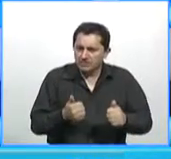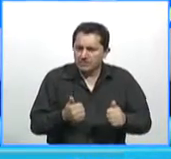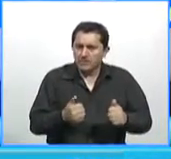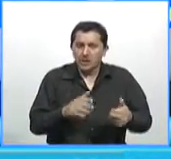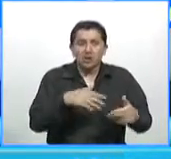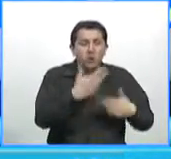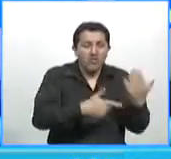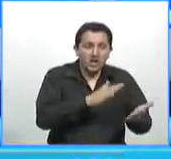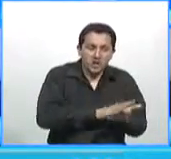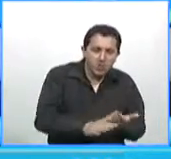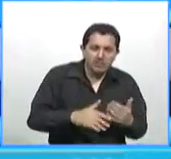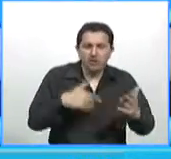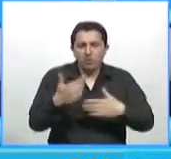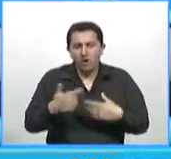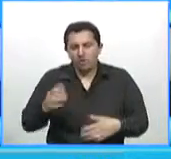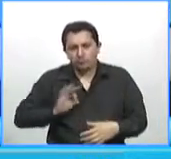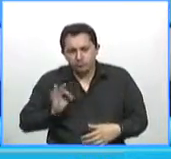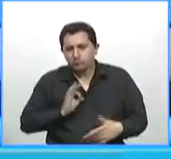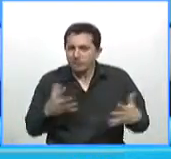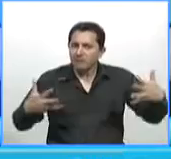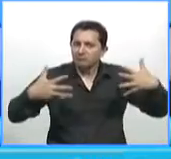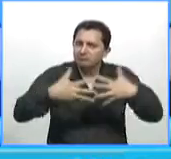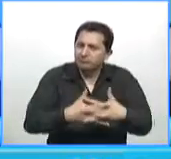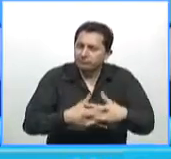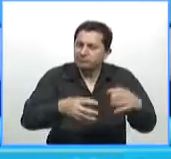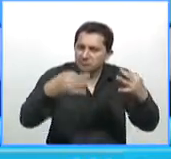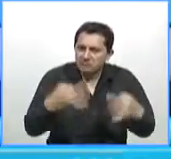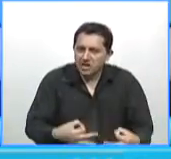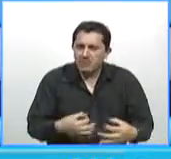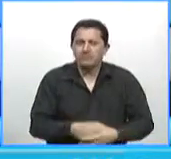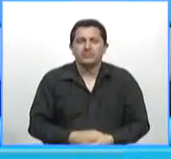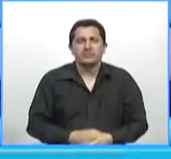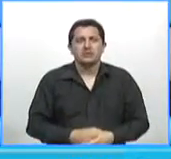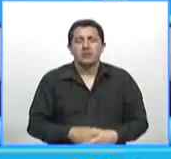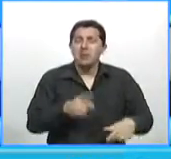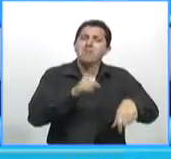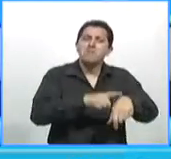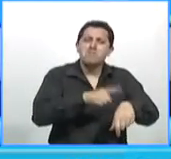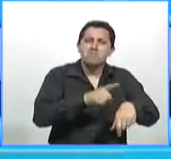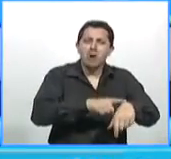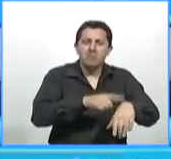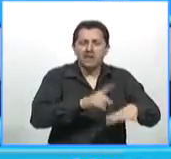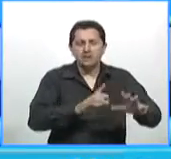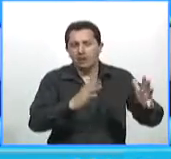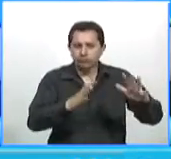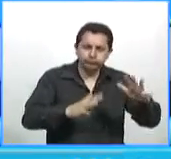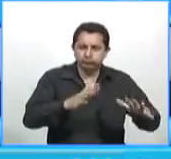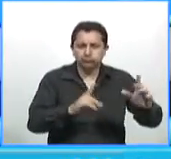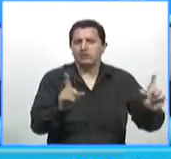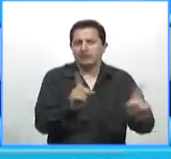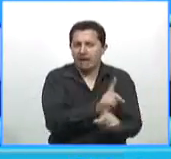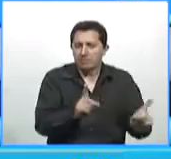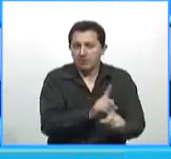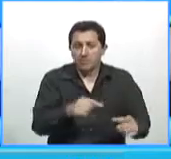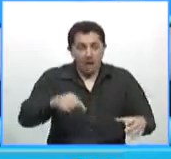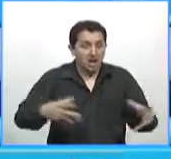partes nuevas, es como una gran maquinaria de las Leonas que ha venido funcionando muy bien durante mucho tiempo. Tuvo ese momento de tener que reemplazar algunas piezas, ahora da la sensación de que han